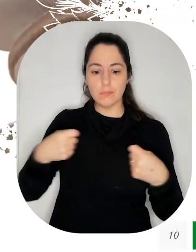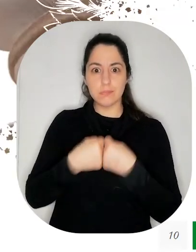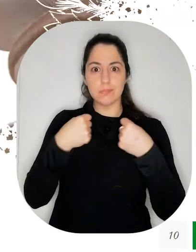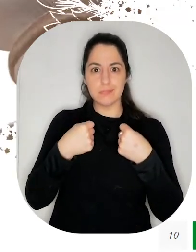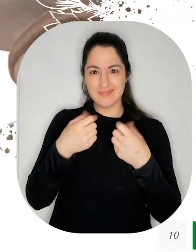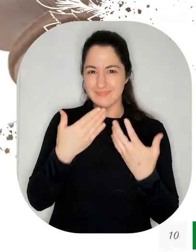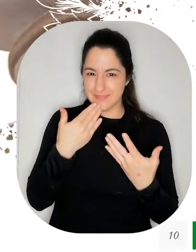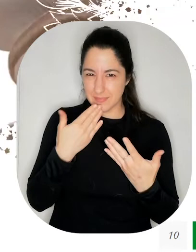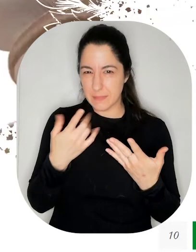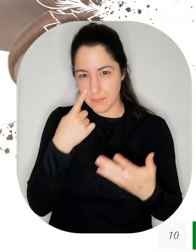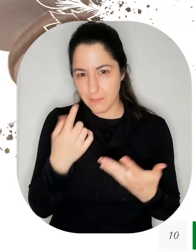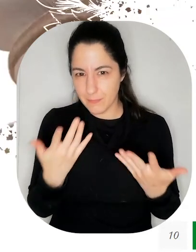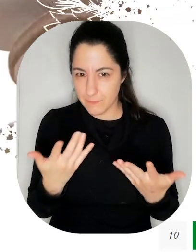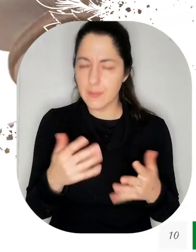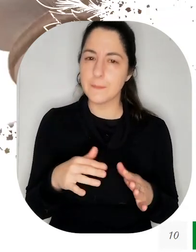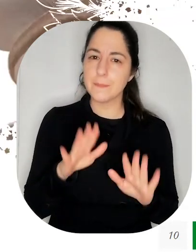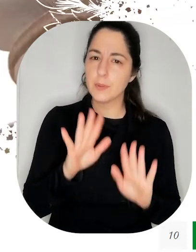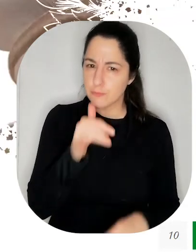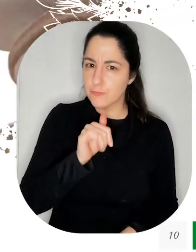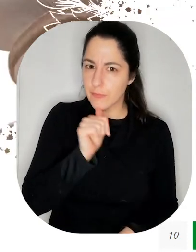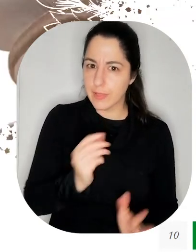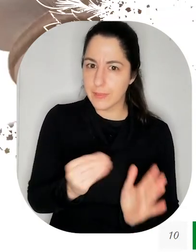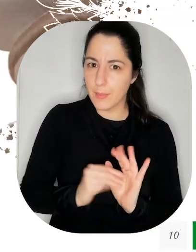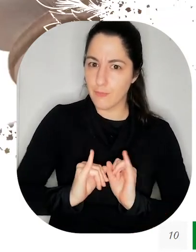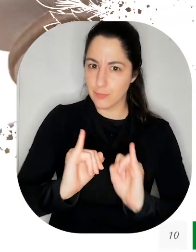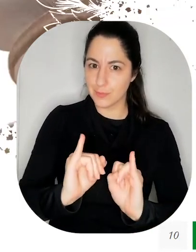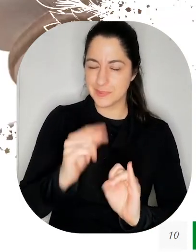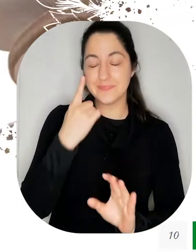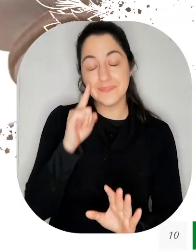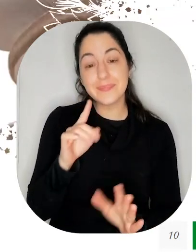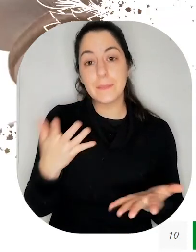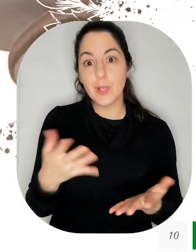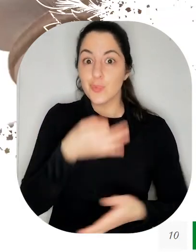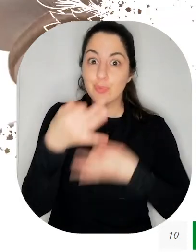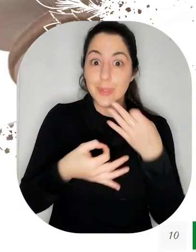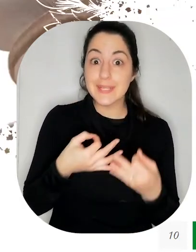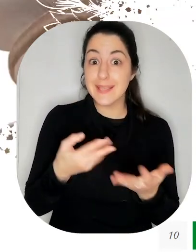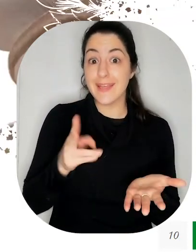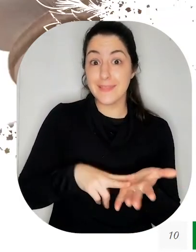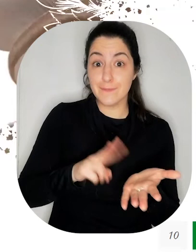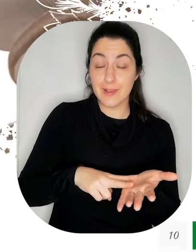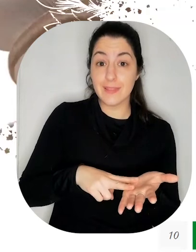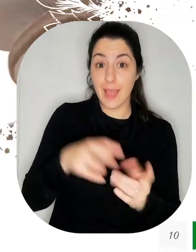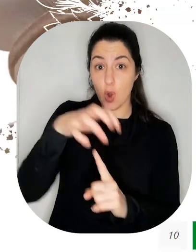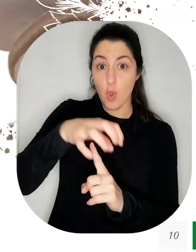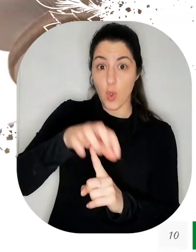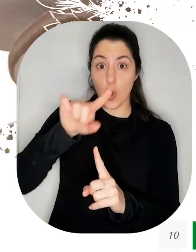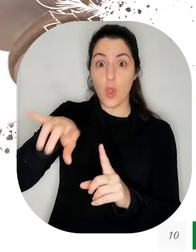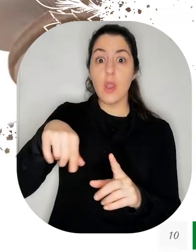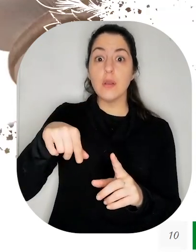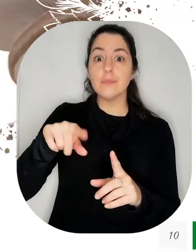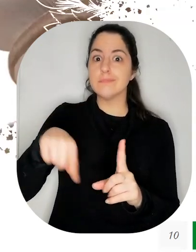Entonces, conversábamos al principio que va a ser un aporte este hongo ostra y todos los hongos comestibles a